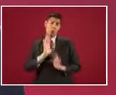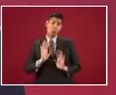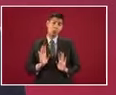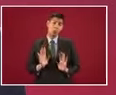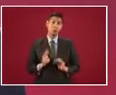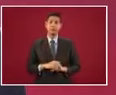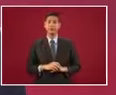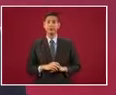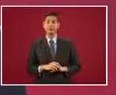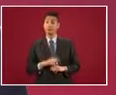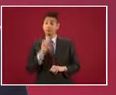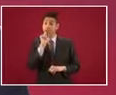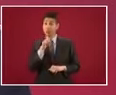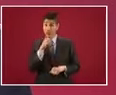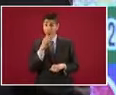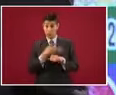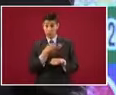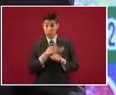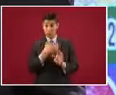Y ya hay un contrato